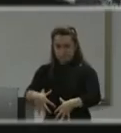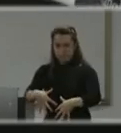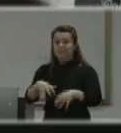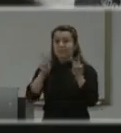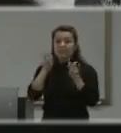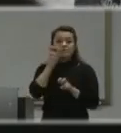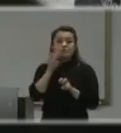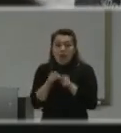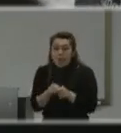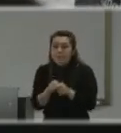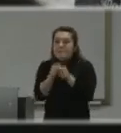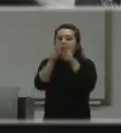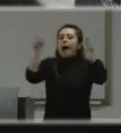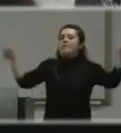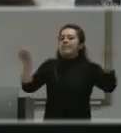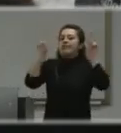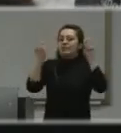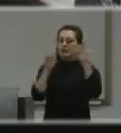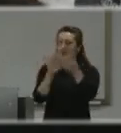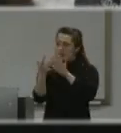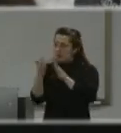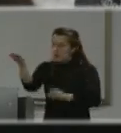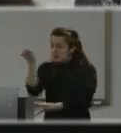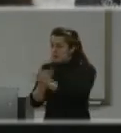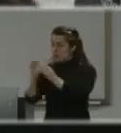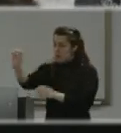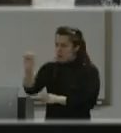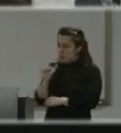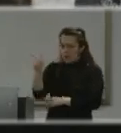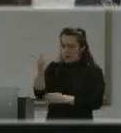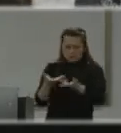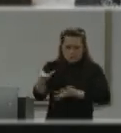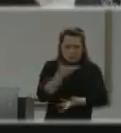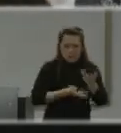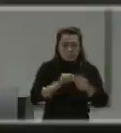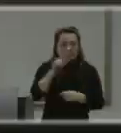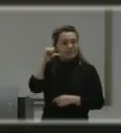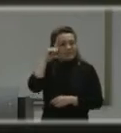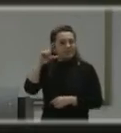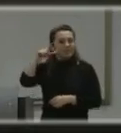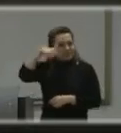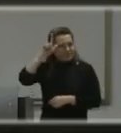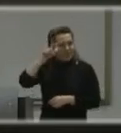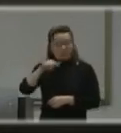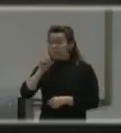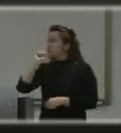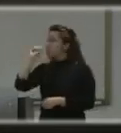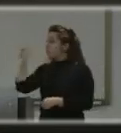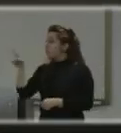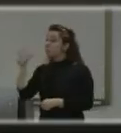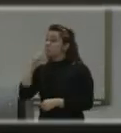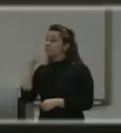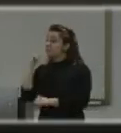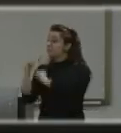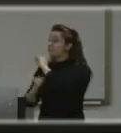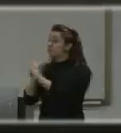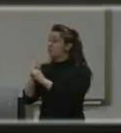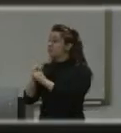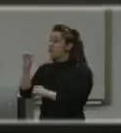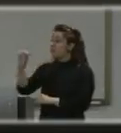un poquitico más al tema del relacionamiento con el otro y dejar la genitalidad de lado. Y puedo preguntarle a nuestros expertos internacionales, a Mónica